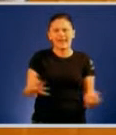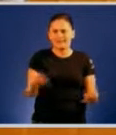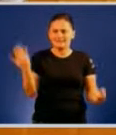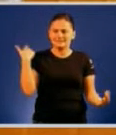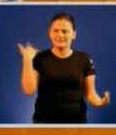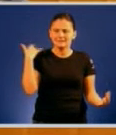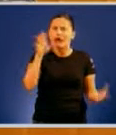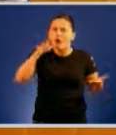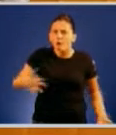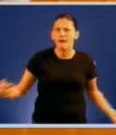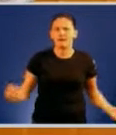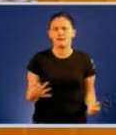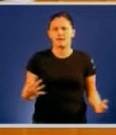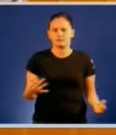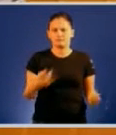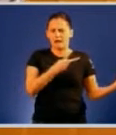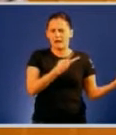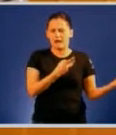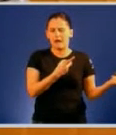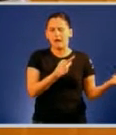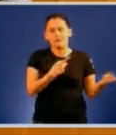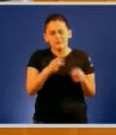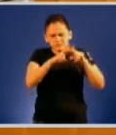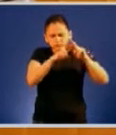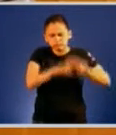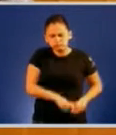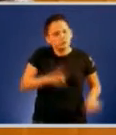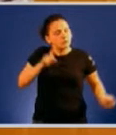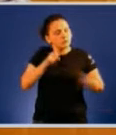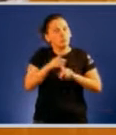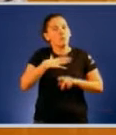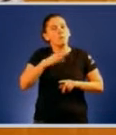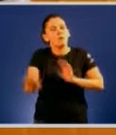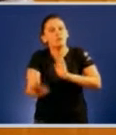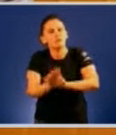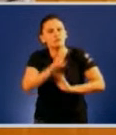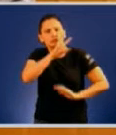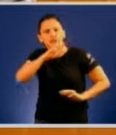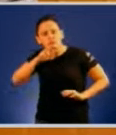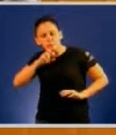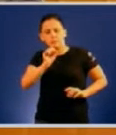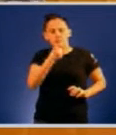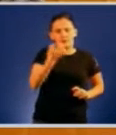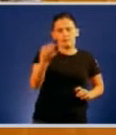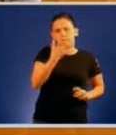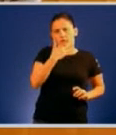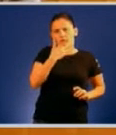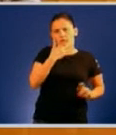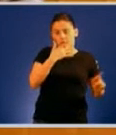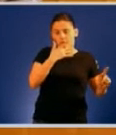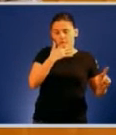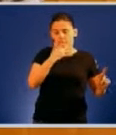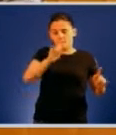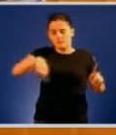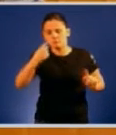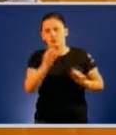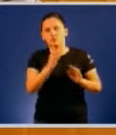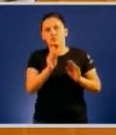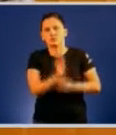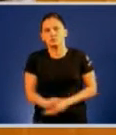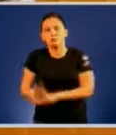que fomos, e que é preciso estudar para poder preservar, coñecer para poder preservar. Se se